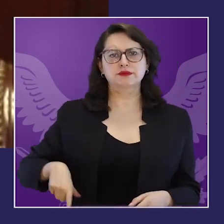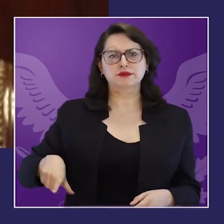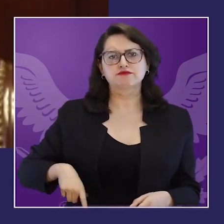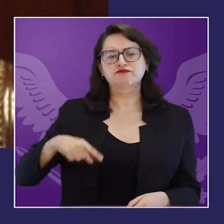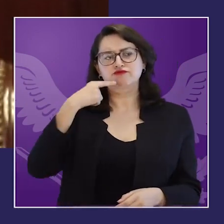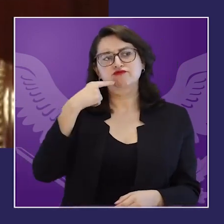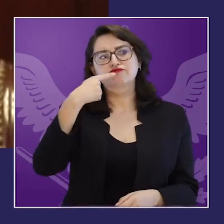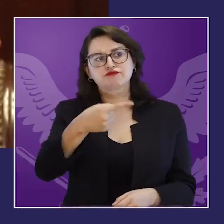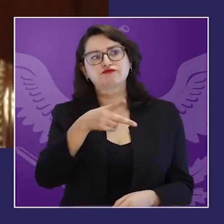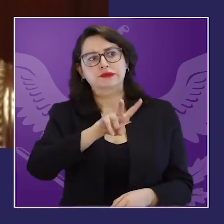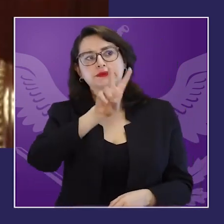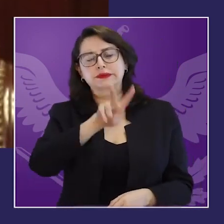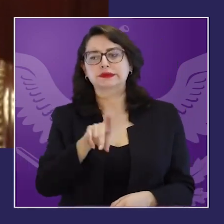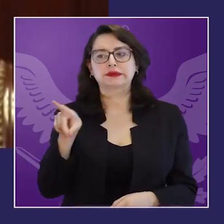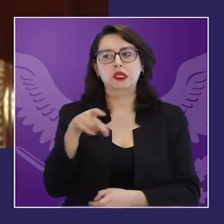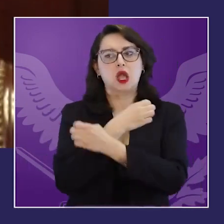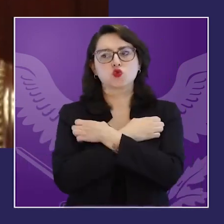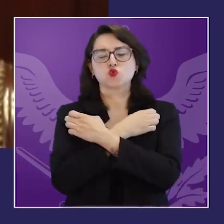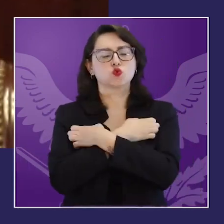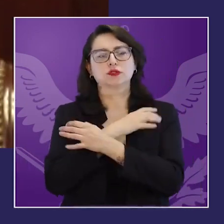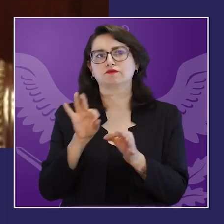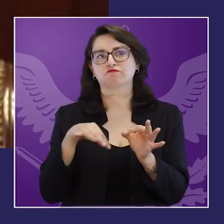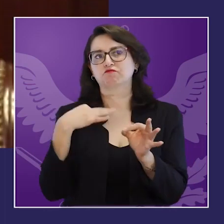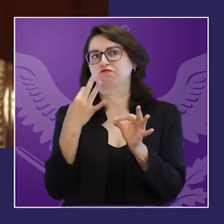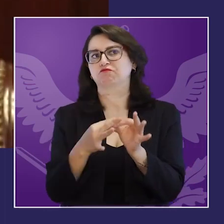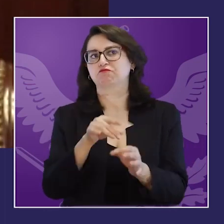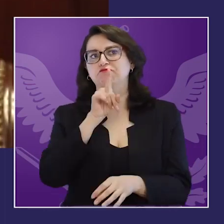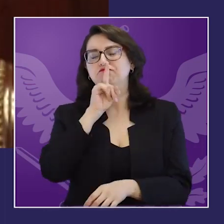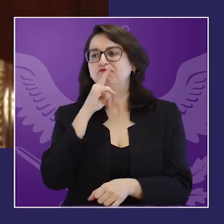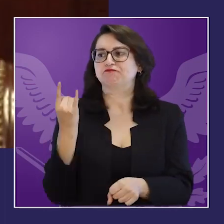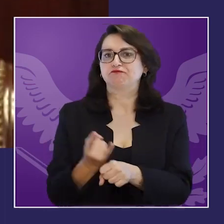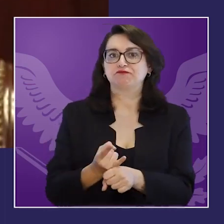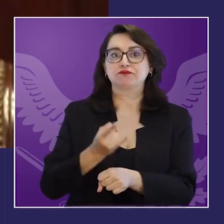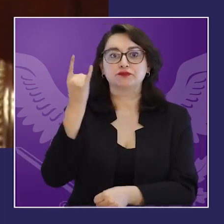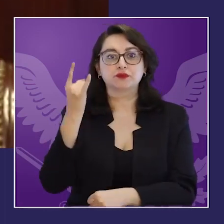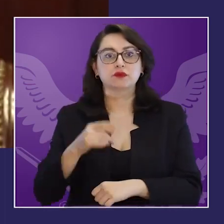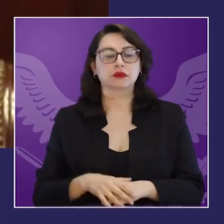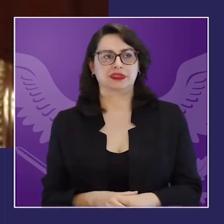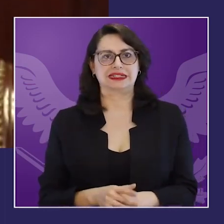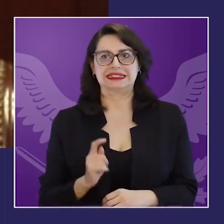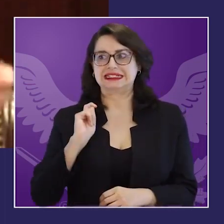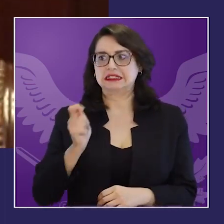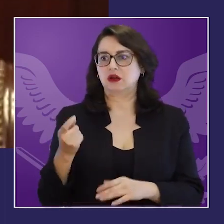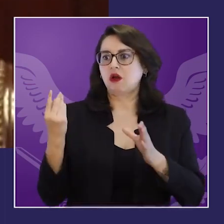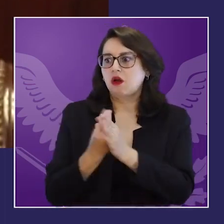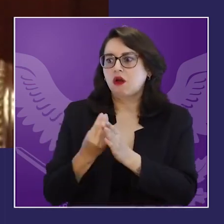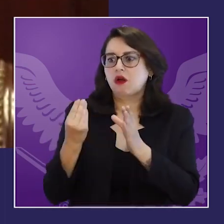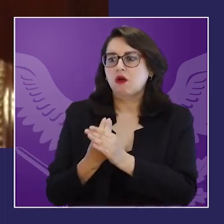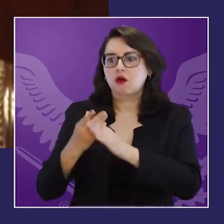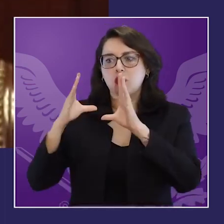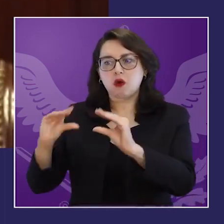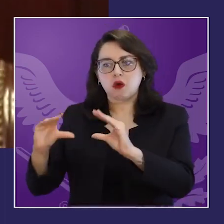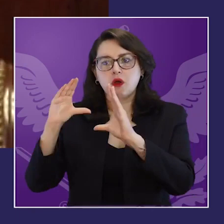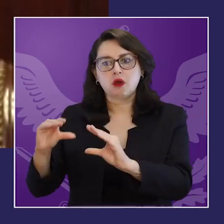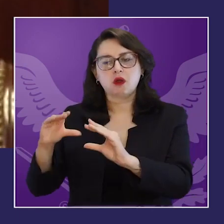Una acción de incumplimiento hace poco que el Consejo de Estado dijo, sí, es verdad, Colombia, el Ministerio de Educación no está cumpliendo